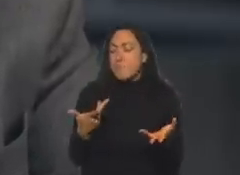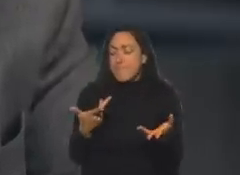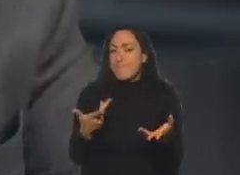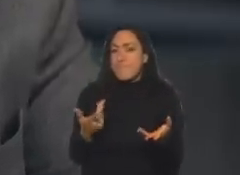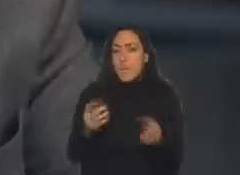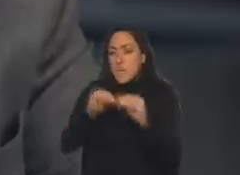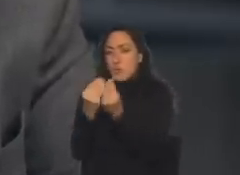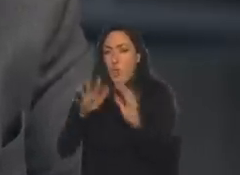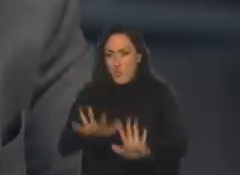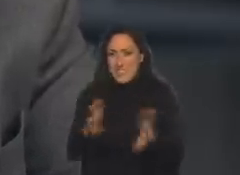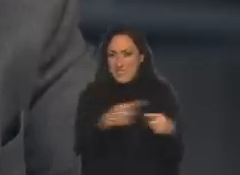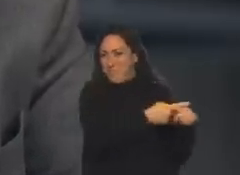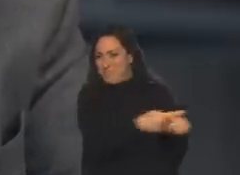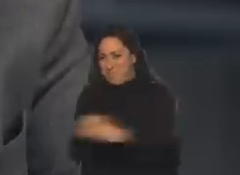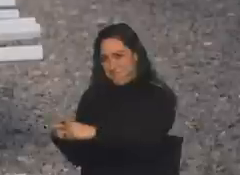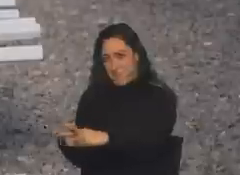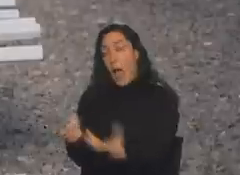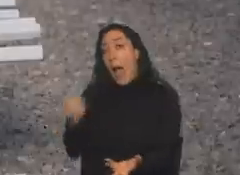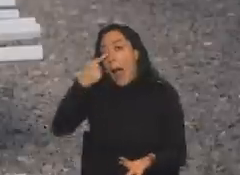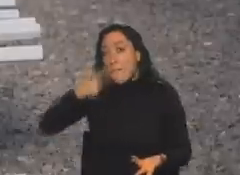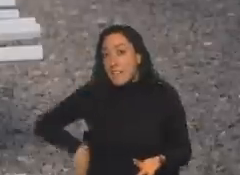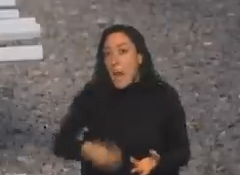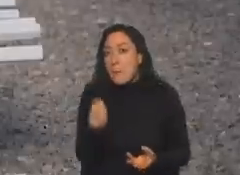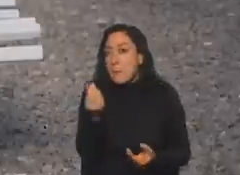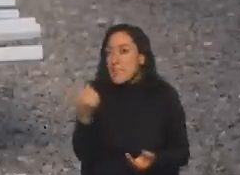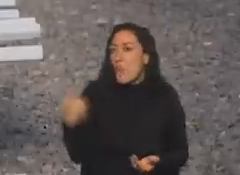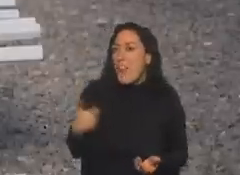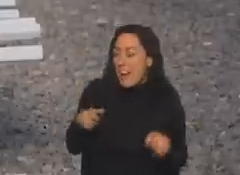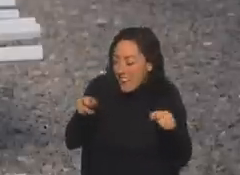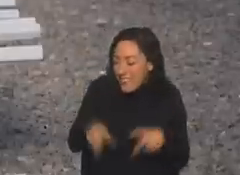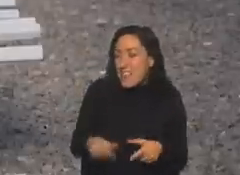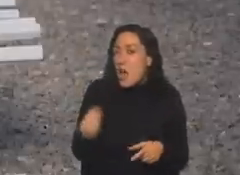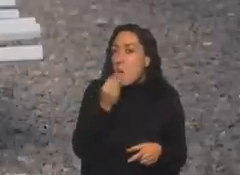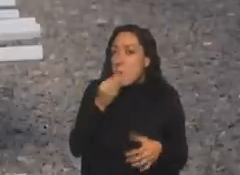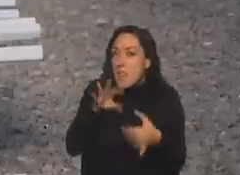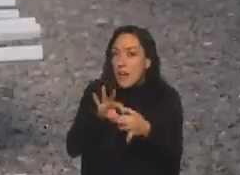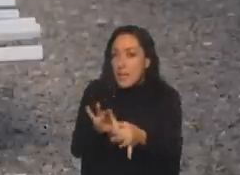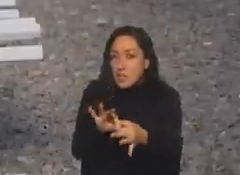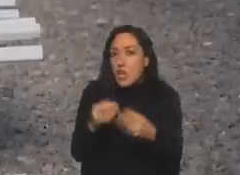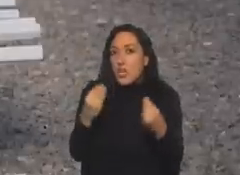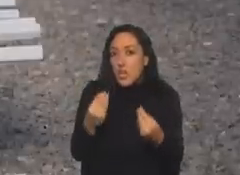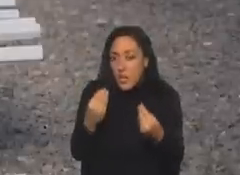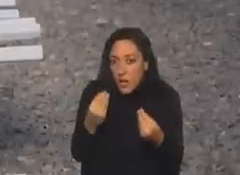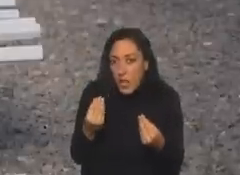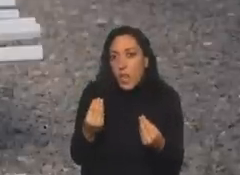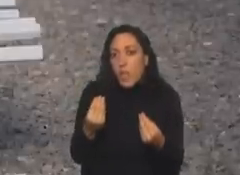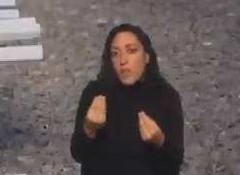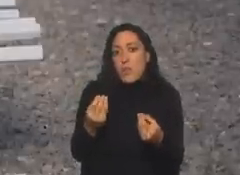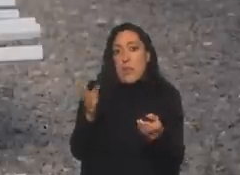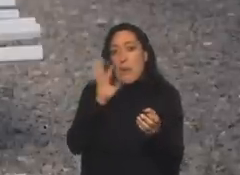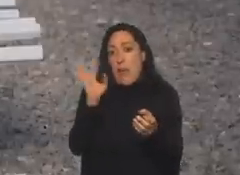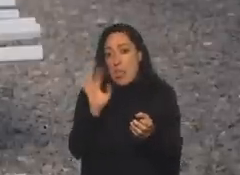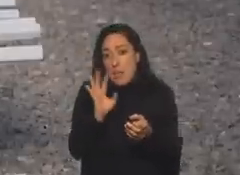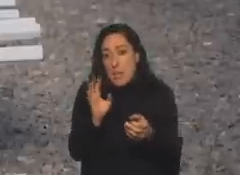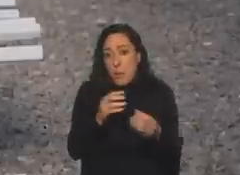y nos da eso. Entonces, en el fondo, los precios en Argentina de los alimentos, que nada tienen que ver con los